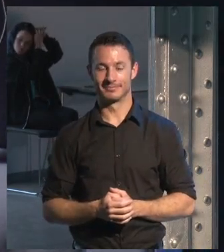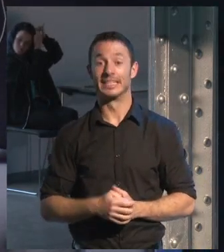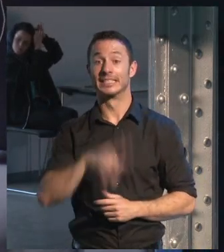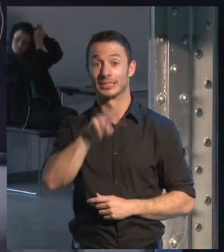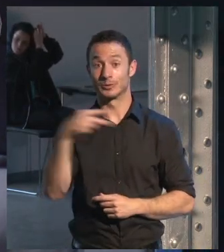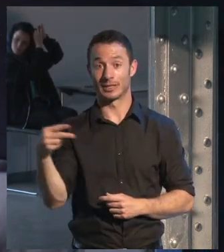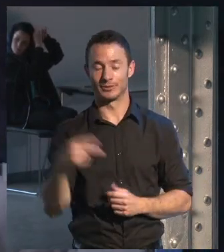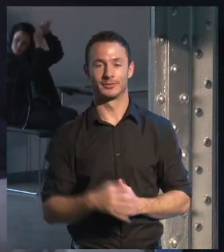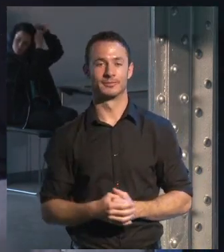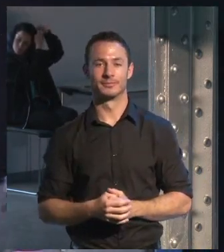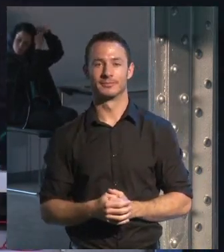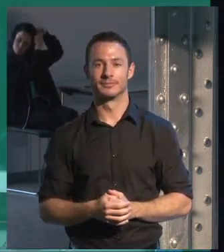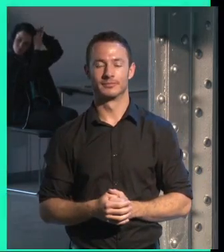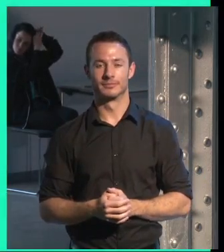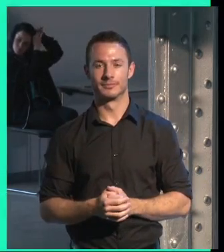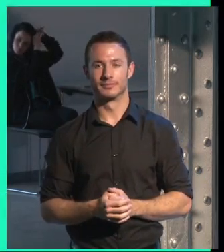Resultados.